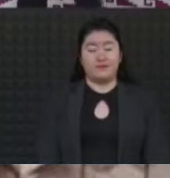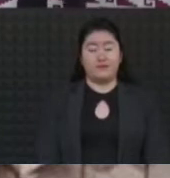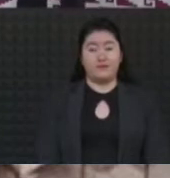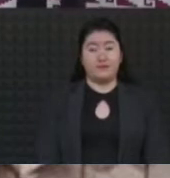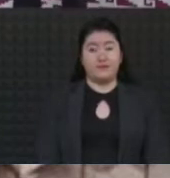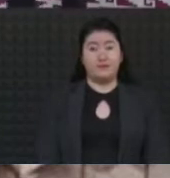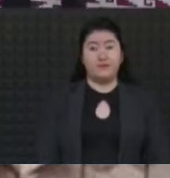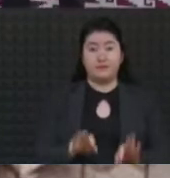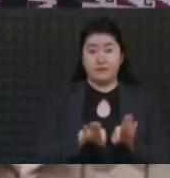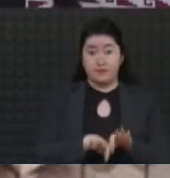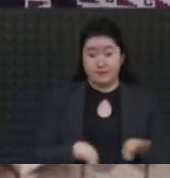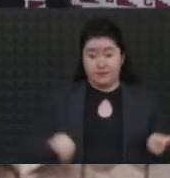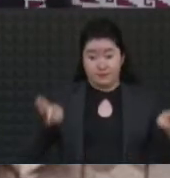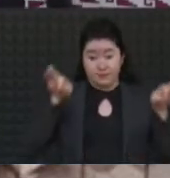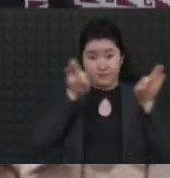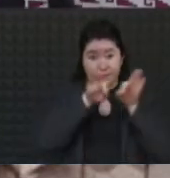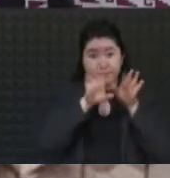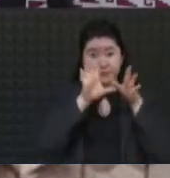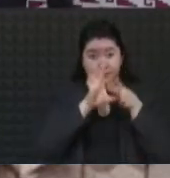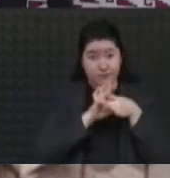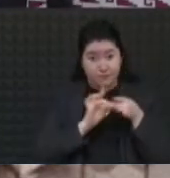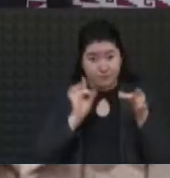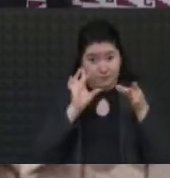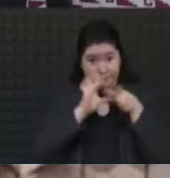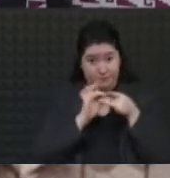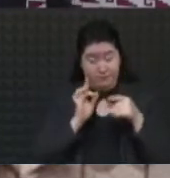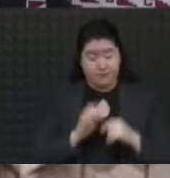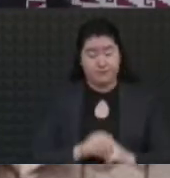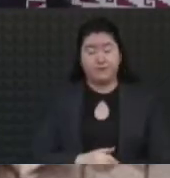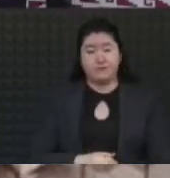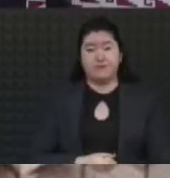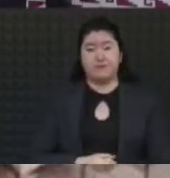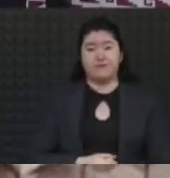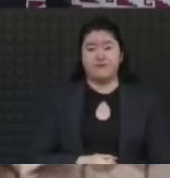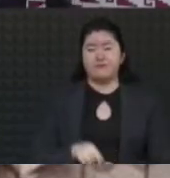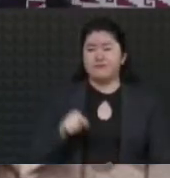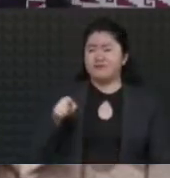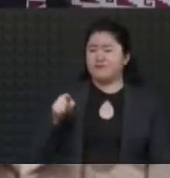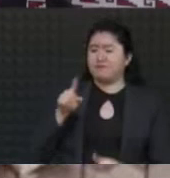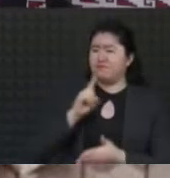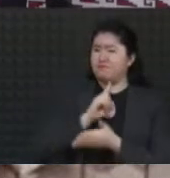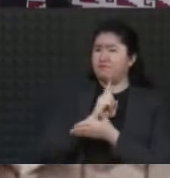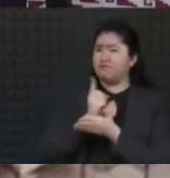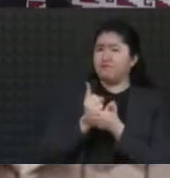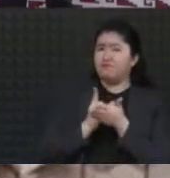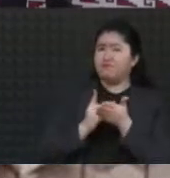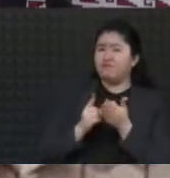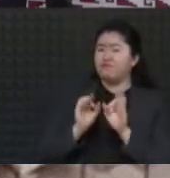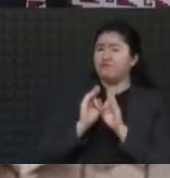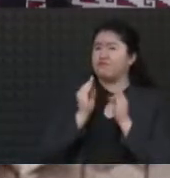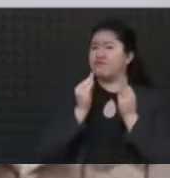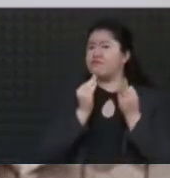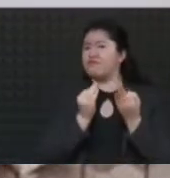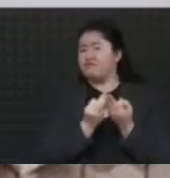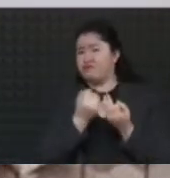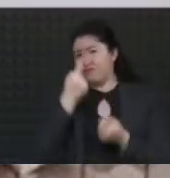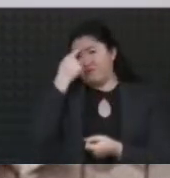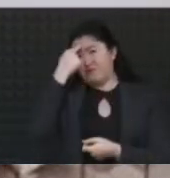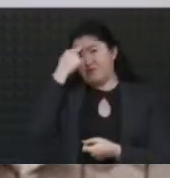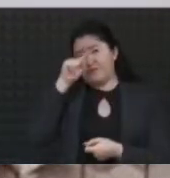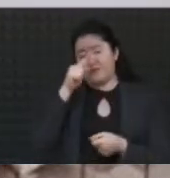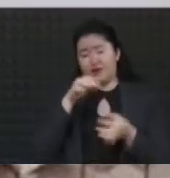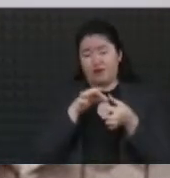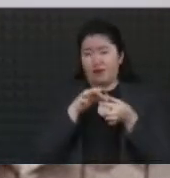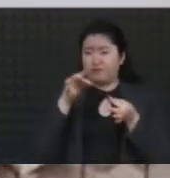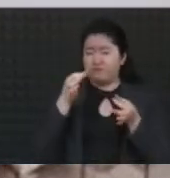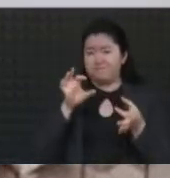Es importante comentarles lo siguiente: este diseño estructural que